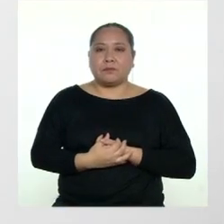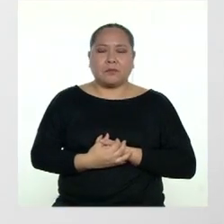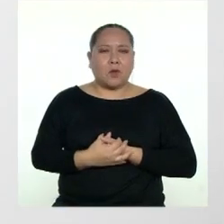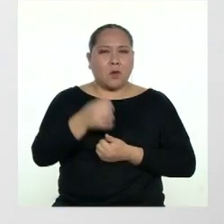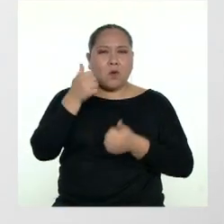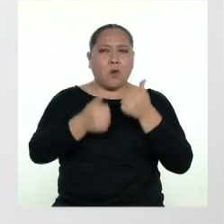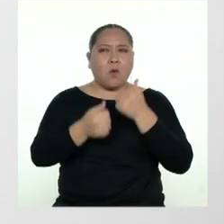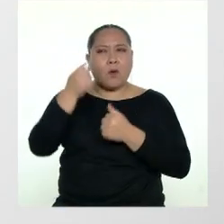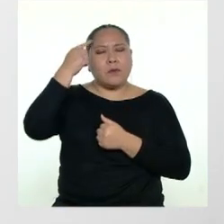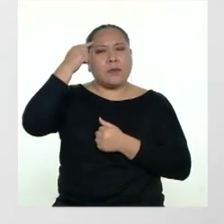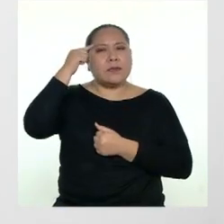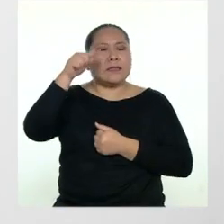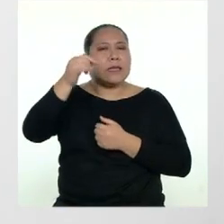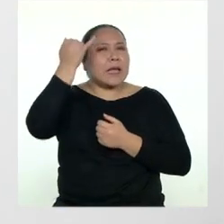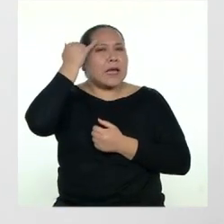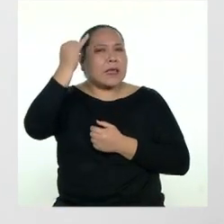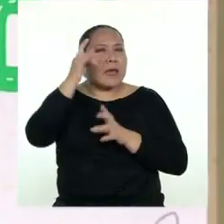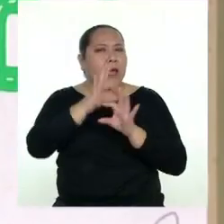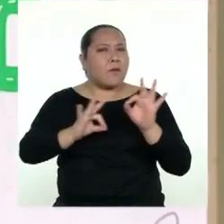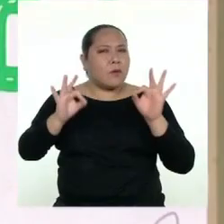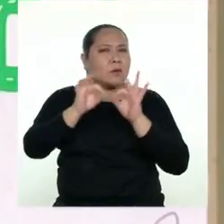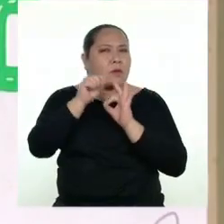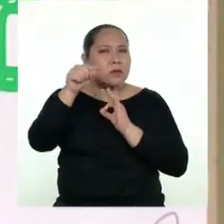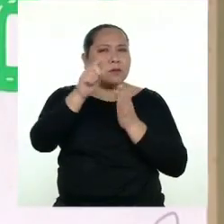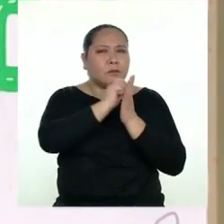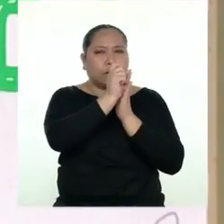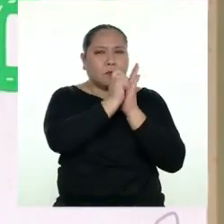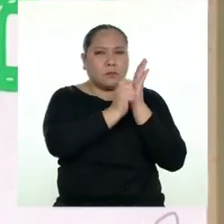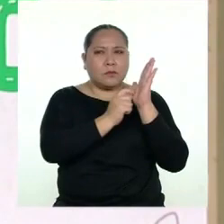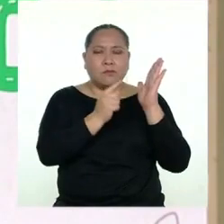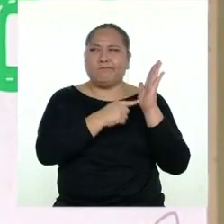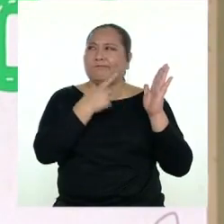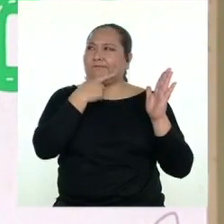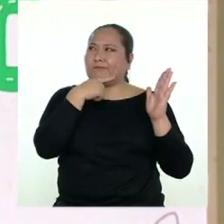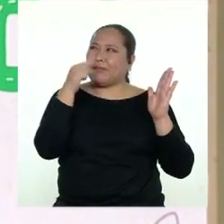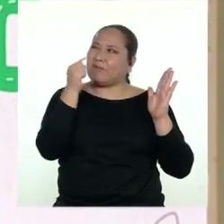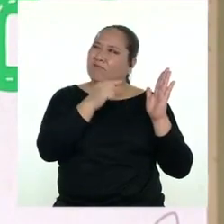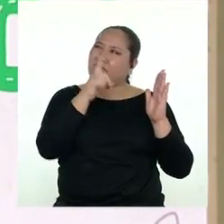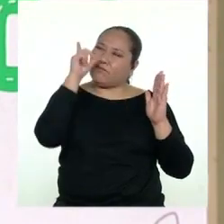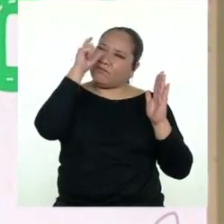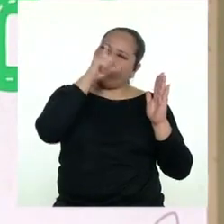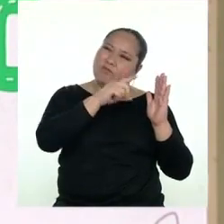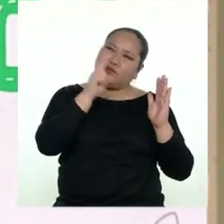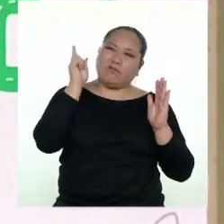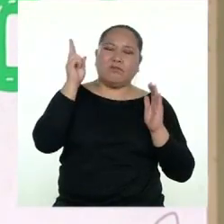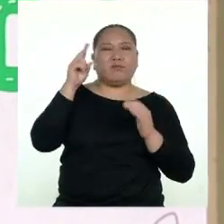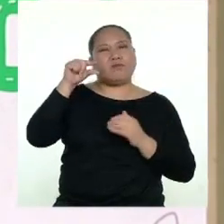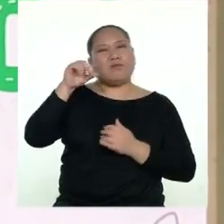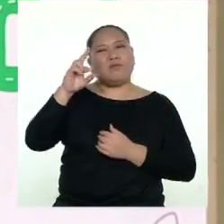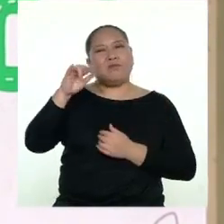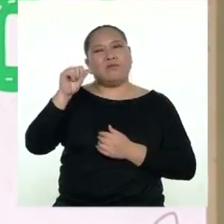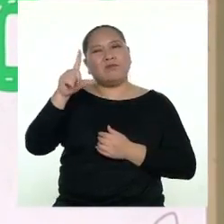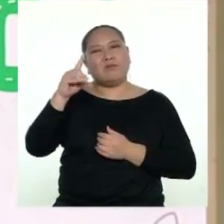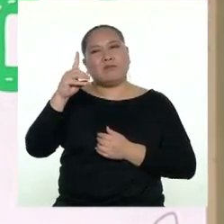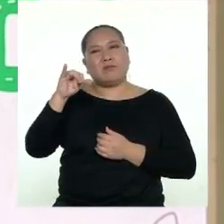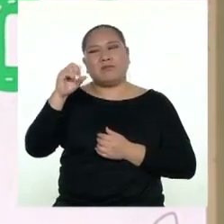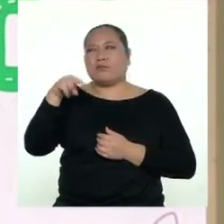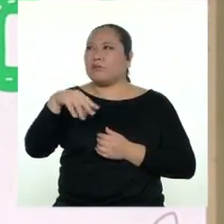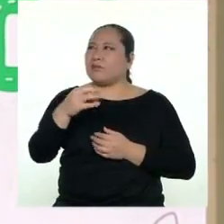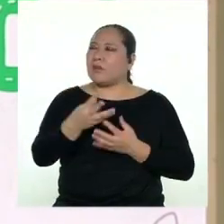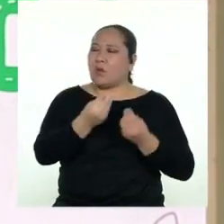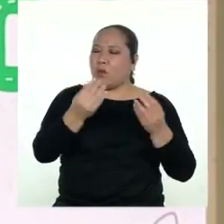¿Cuál consideran que es la idea central del texto? Aquí se me hace muy difícil, profesora Geraldine, dado que son